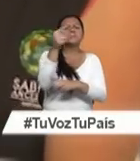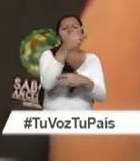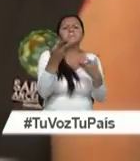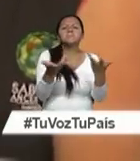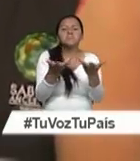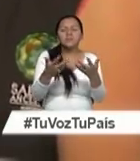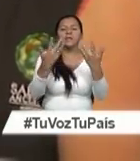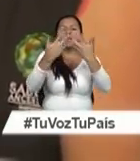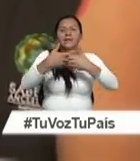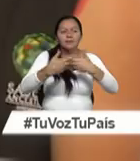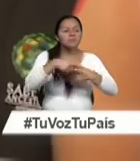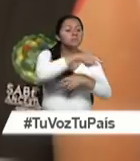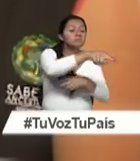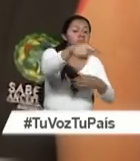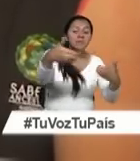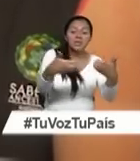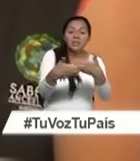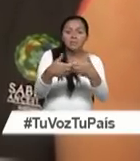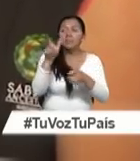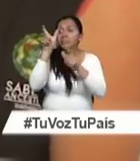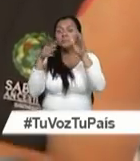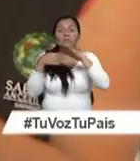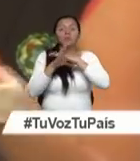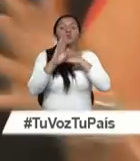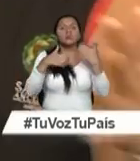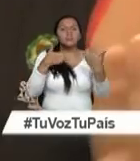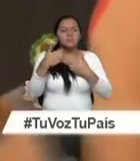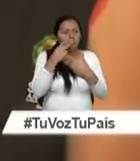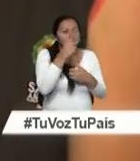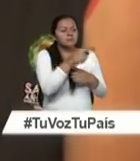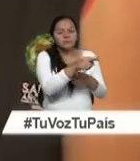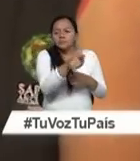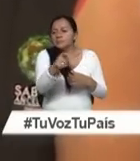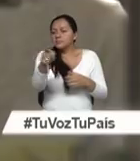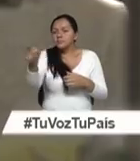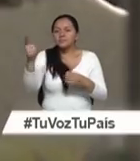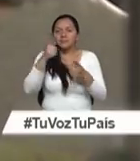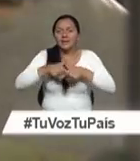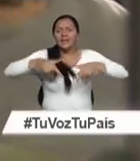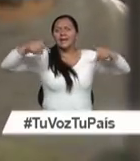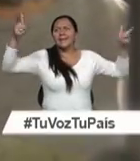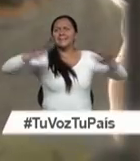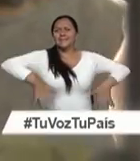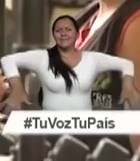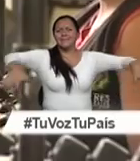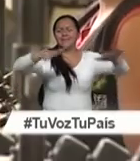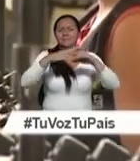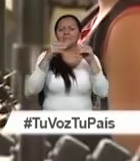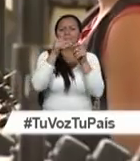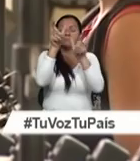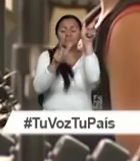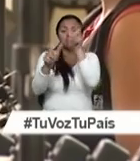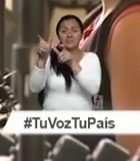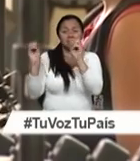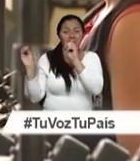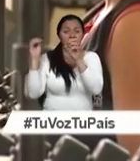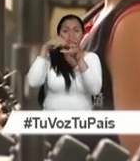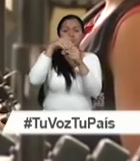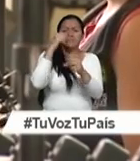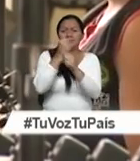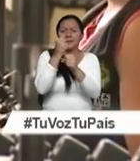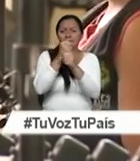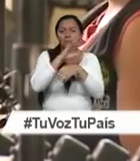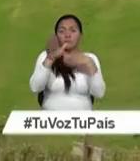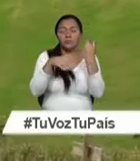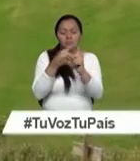las máquinas, por ejemplo, es lo que más les emociona, entrar a las salas y ver que es completamente grande y la gran cantidad de personas que trabajaron acá, eso es lo